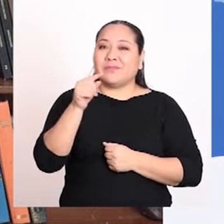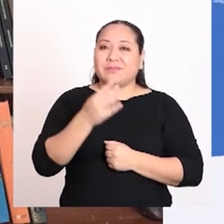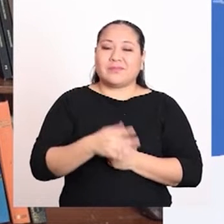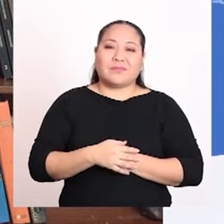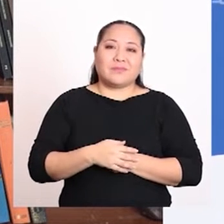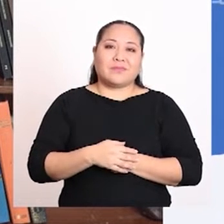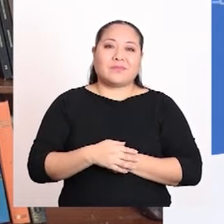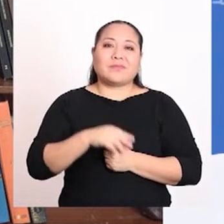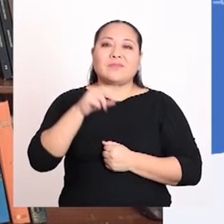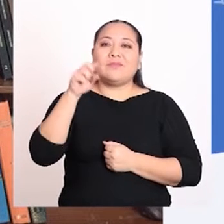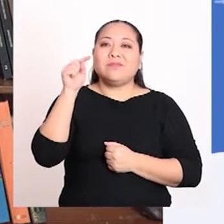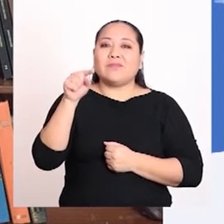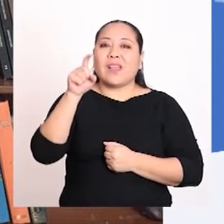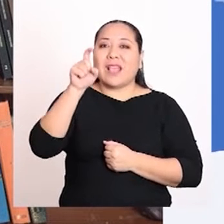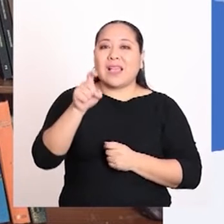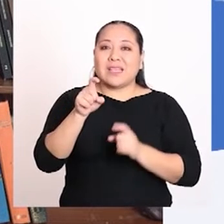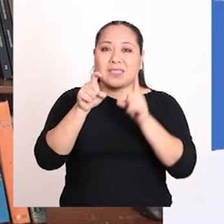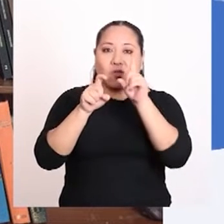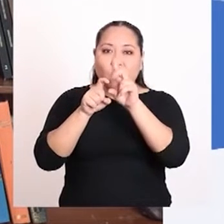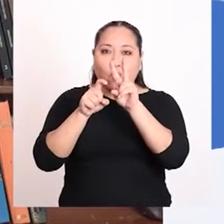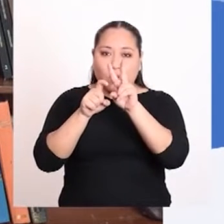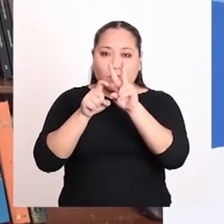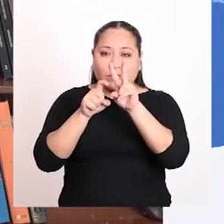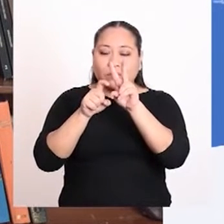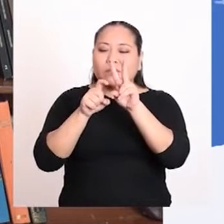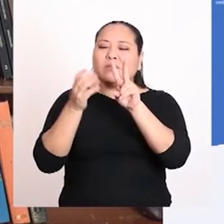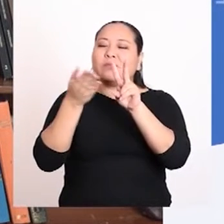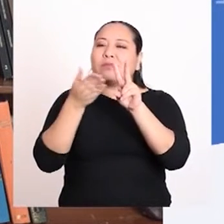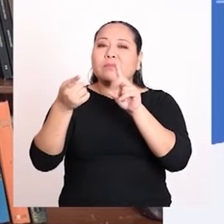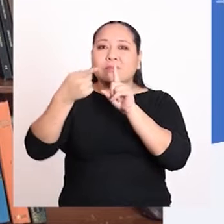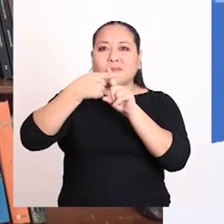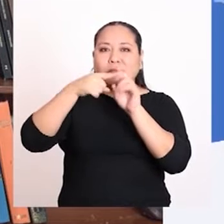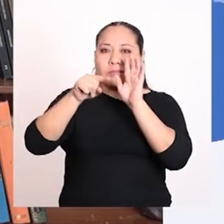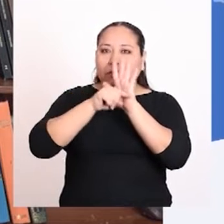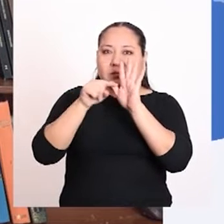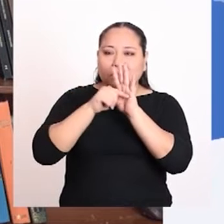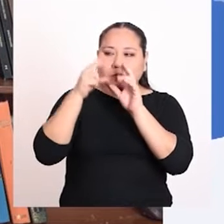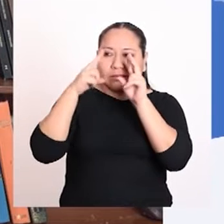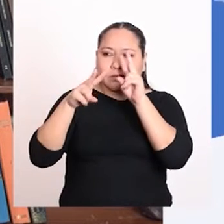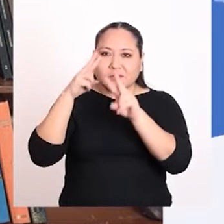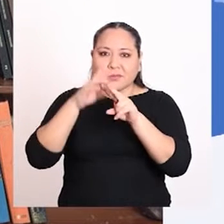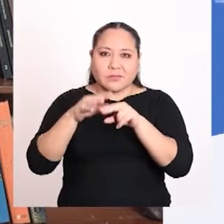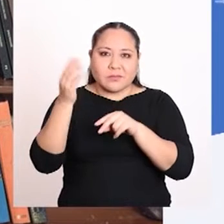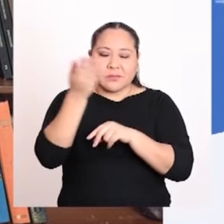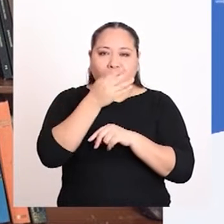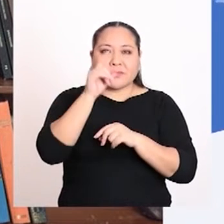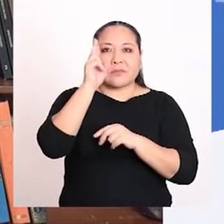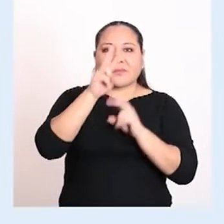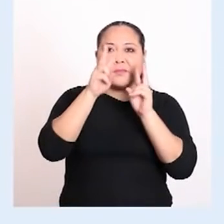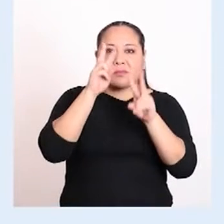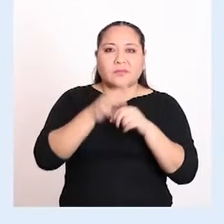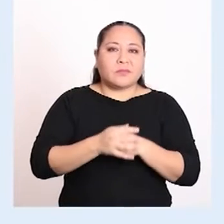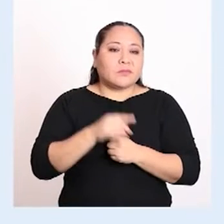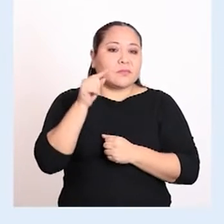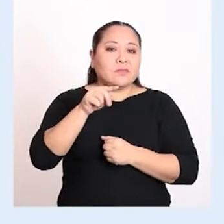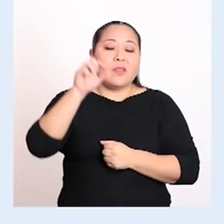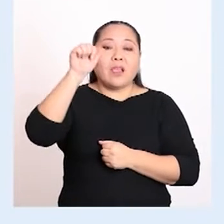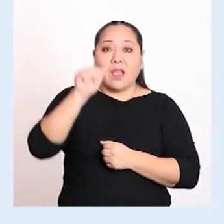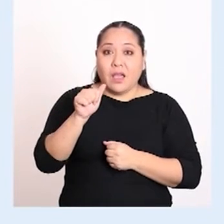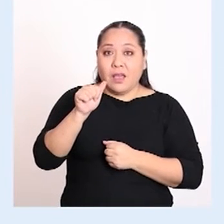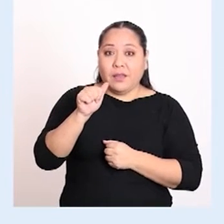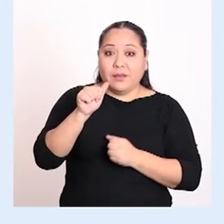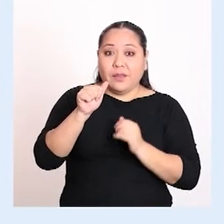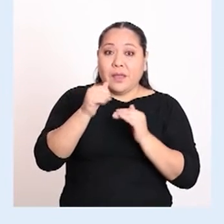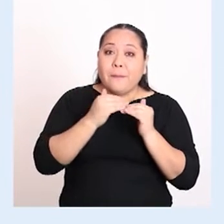caso, la variable x al cuadrado. Con todo lo dialogado, podemos concluir que si a